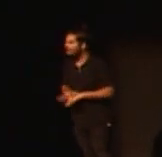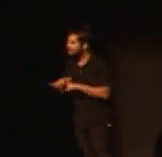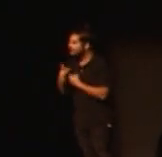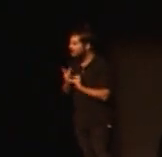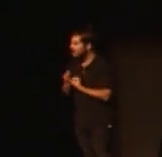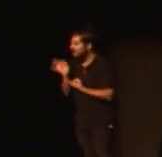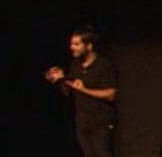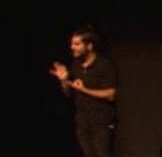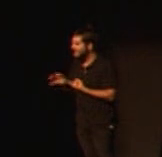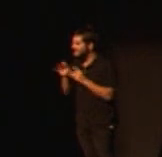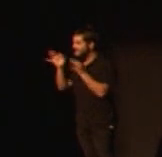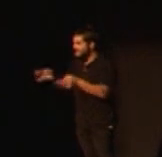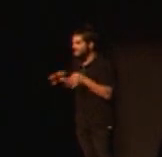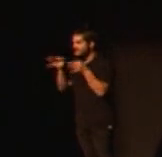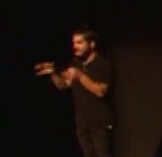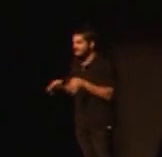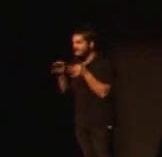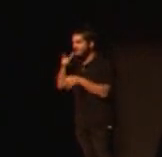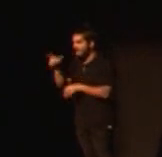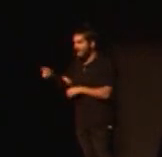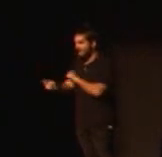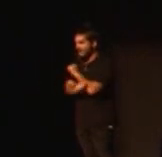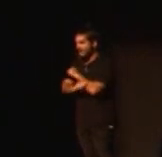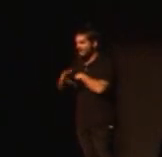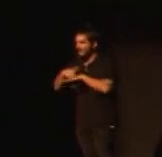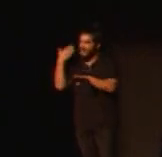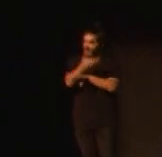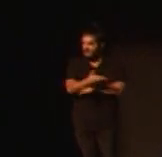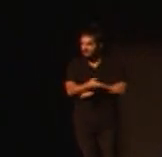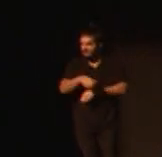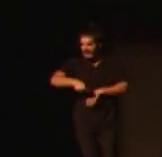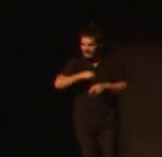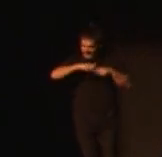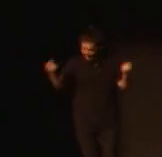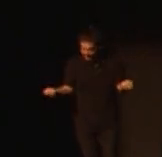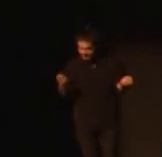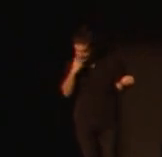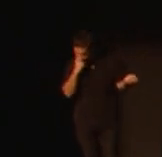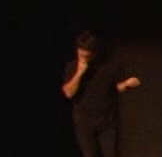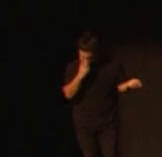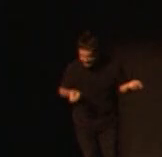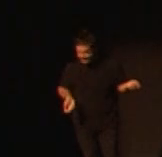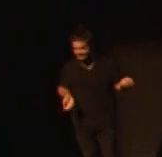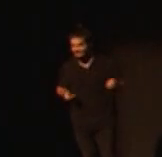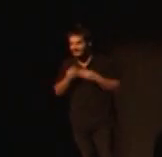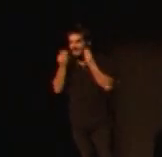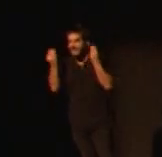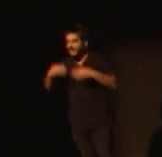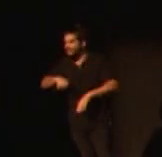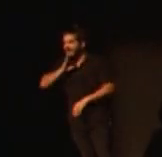palabra clave que me dan ganas de irme a la maleta? ¿Sí? Vamos. Vente, pues sí, claro que sí. Mira, mira. Es que había muchas historias muy guays.